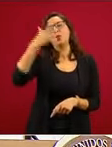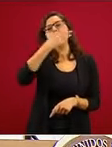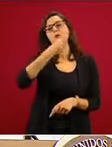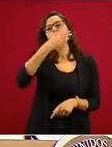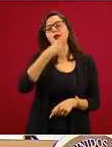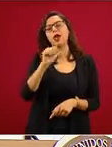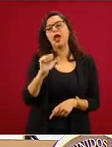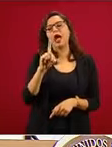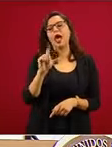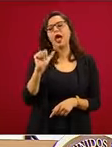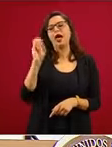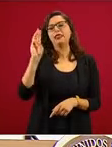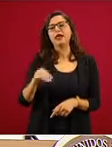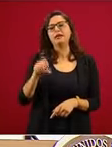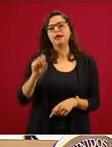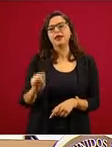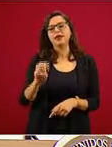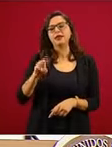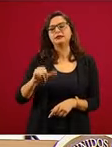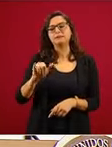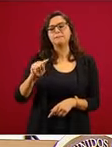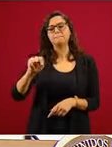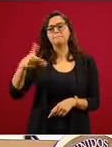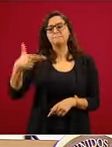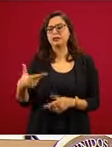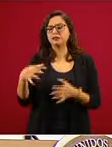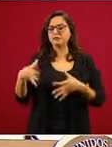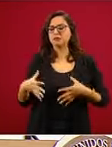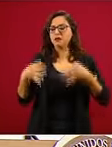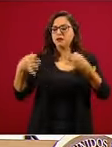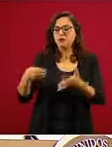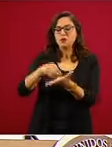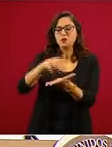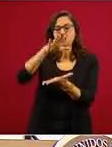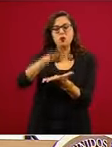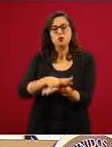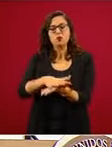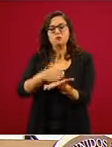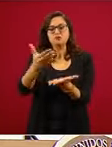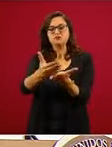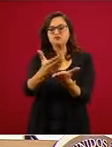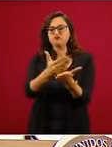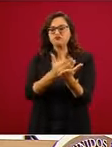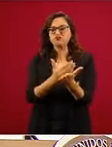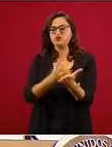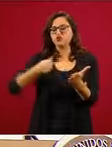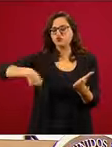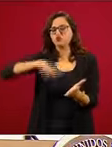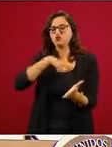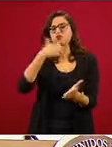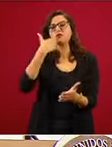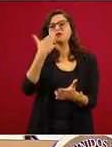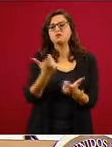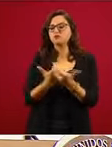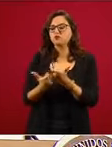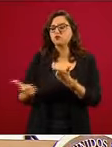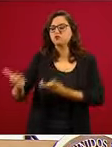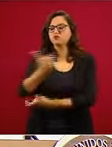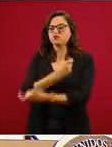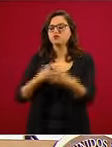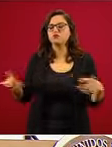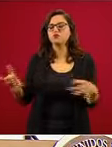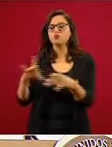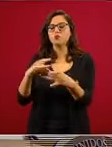podría constituir uno de los fundamentos de la economía moral que estamos aplicando.